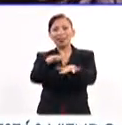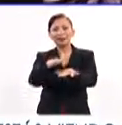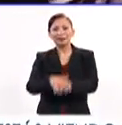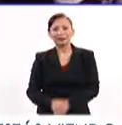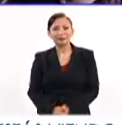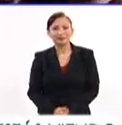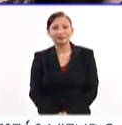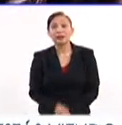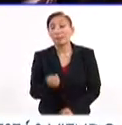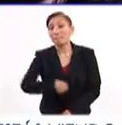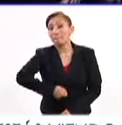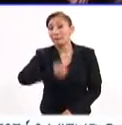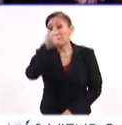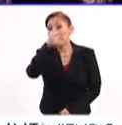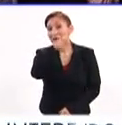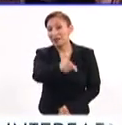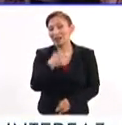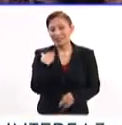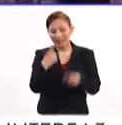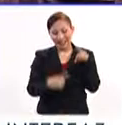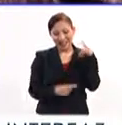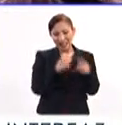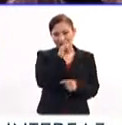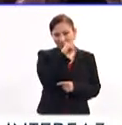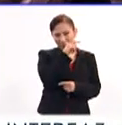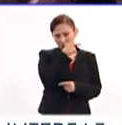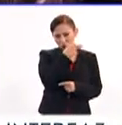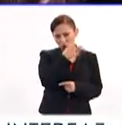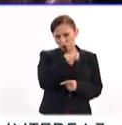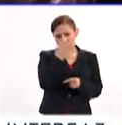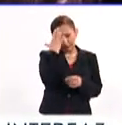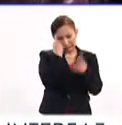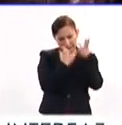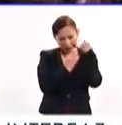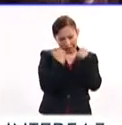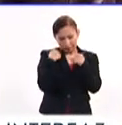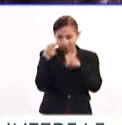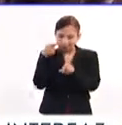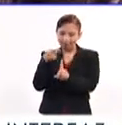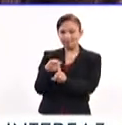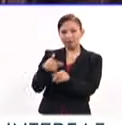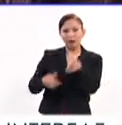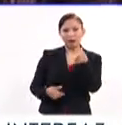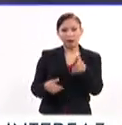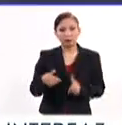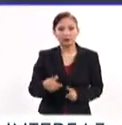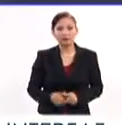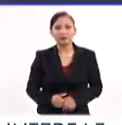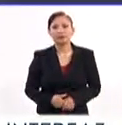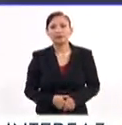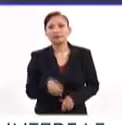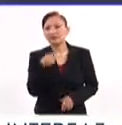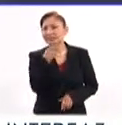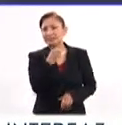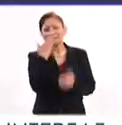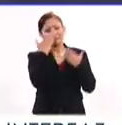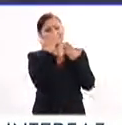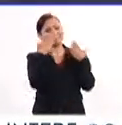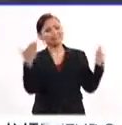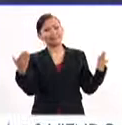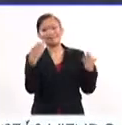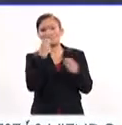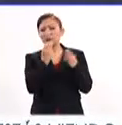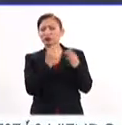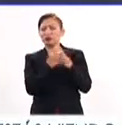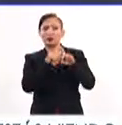ciclo. Por primera vez, los dramaturgos empezaron a formarse para hacer y dedicarse al teatro. Nos da una visión del mundo